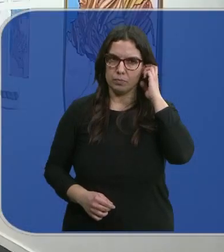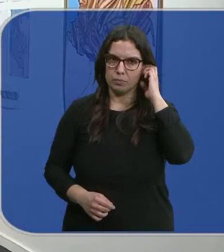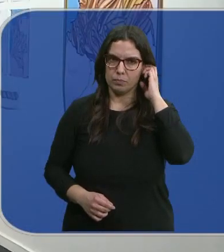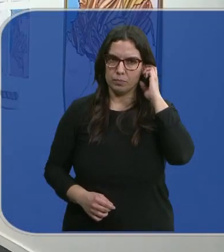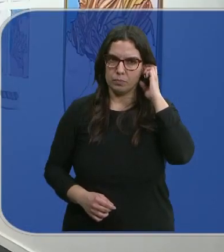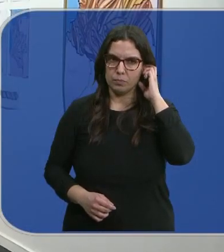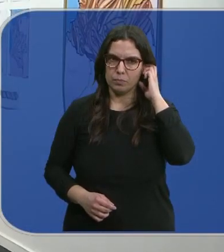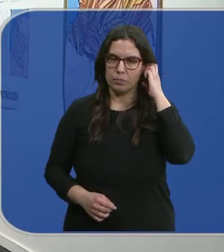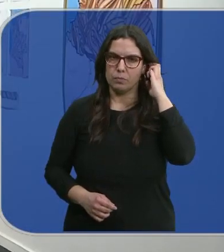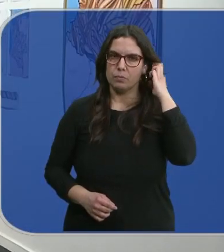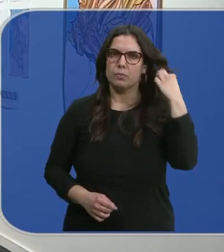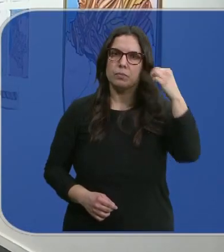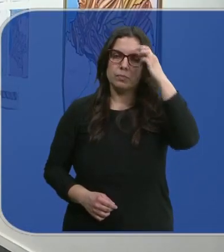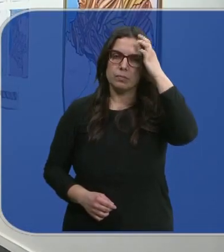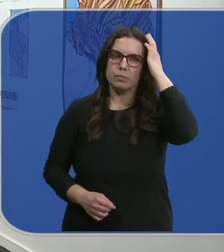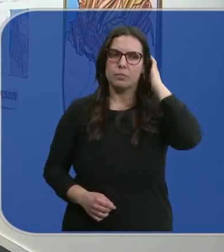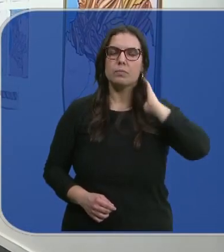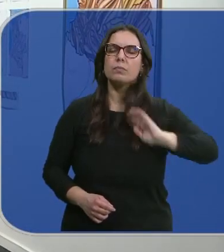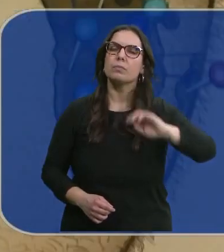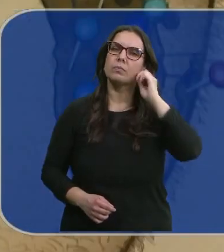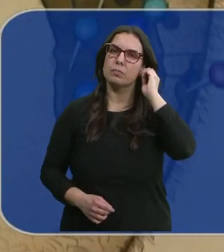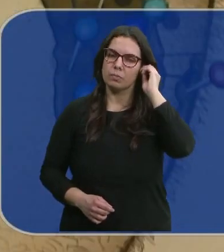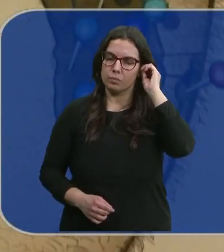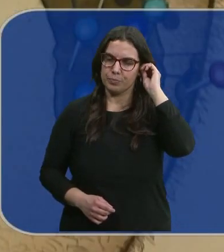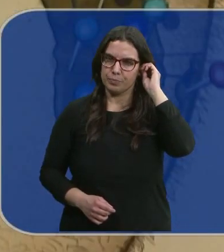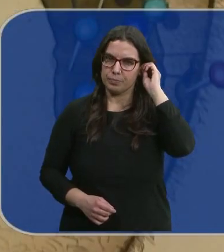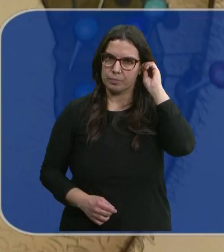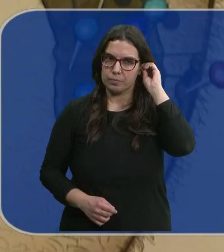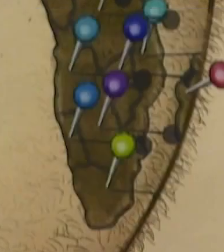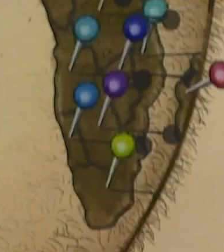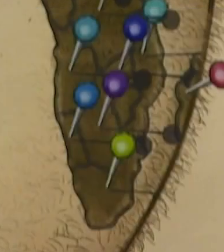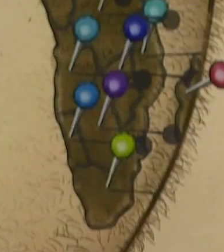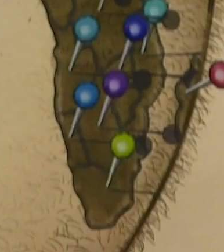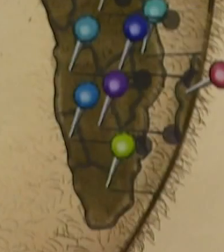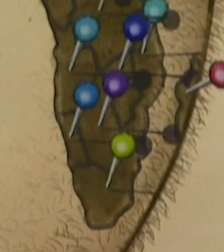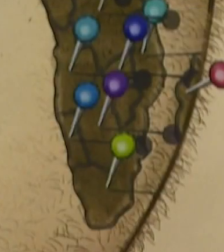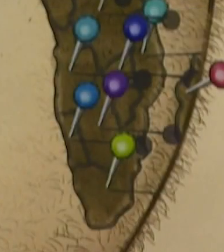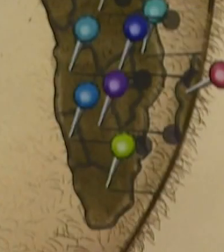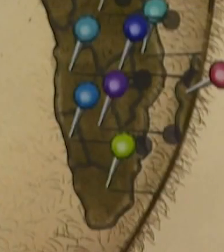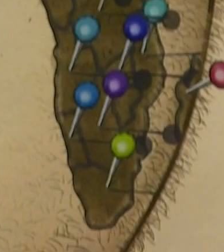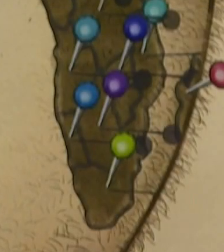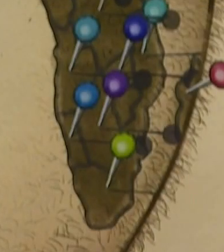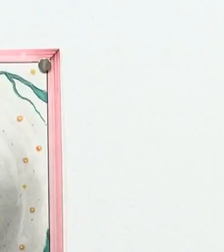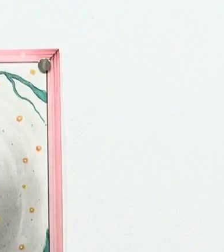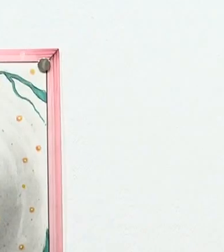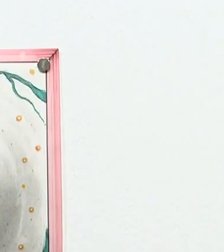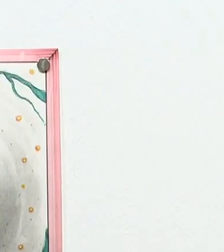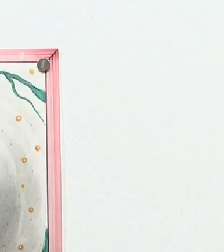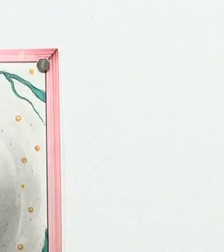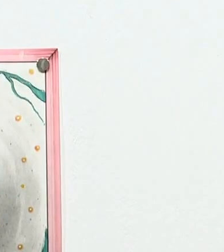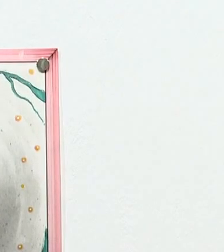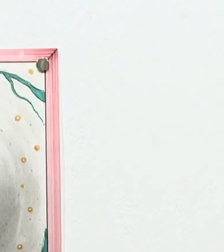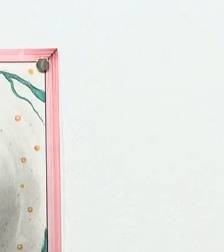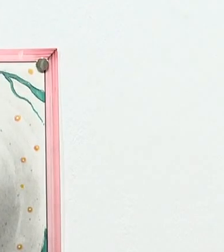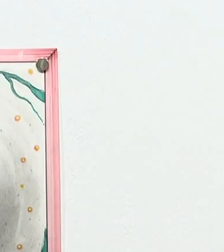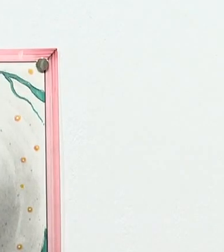Quiero morirme de manera singular. Quiero un adiós